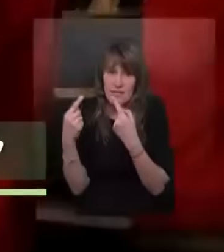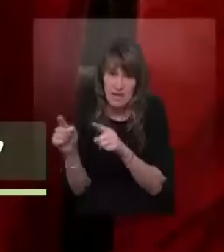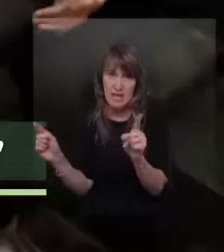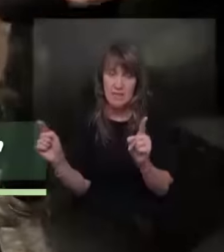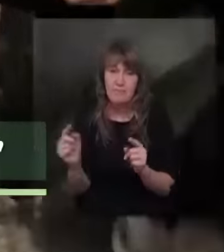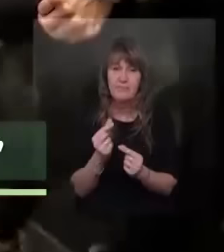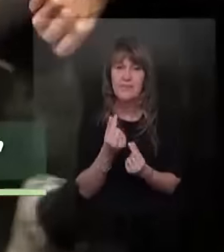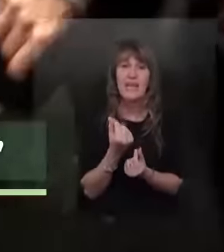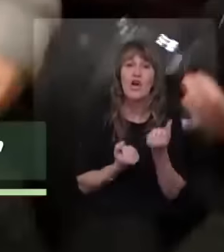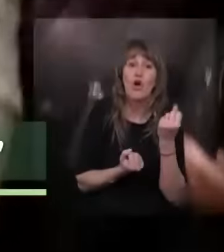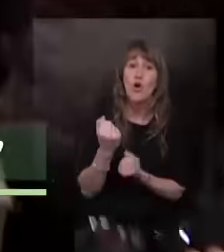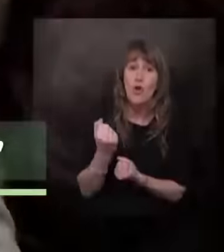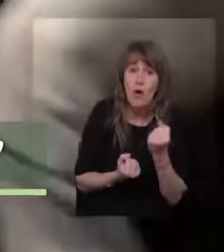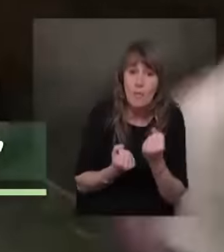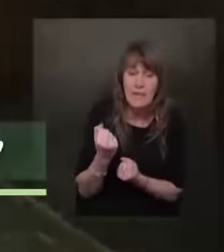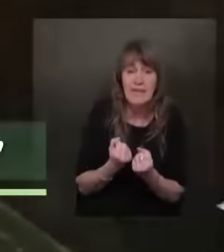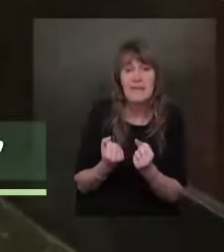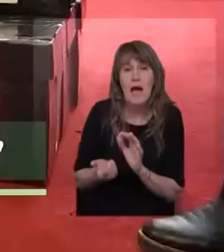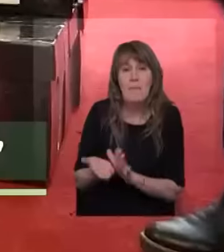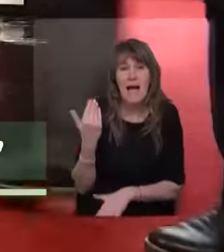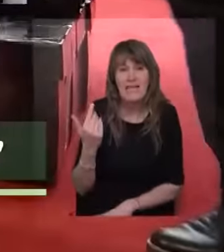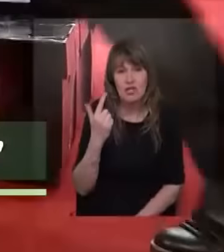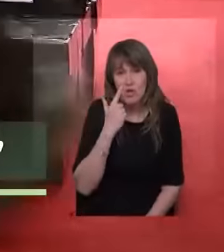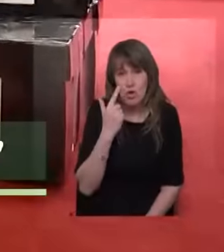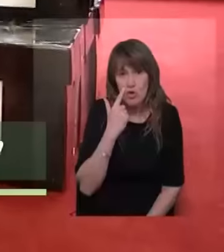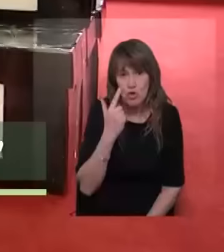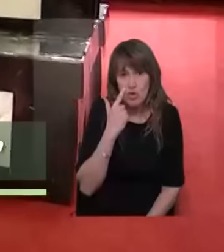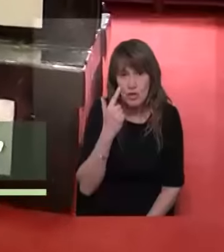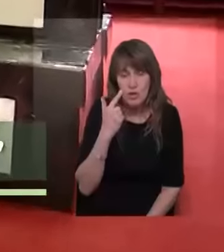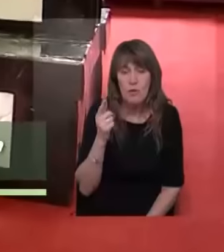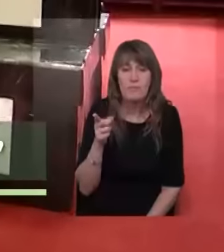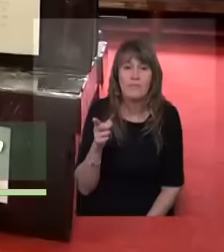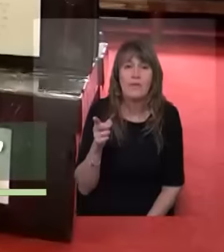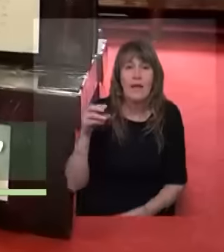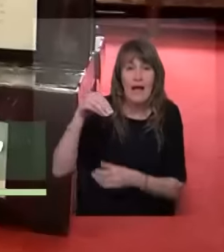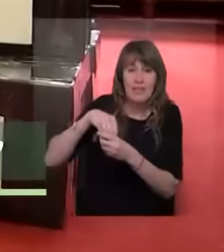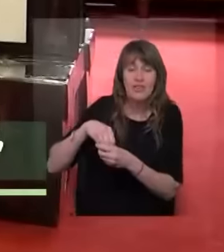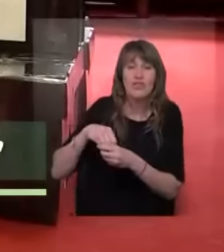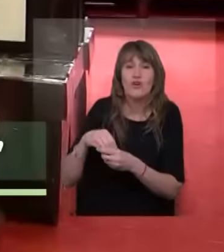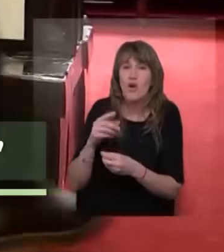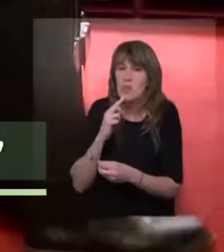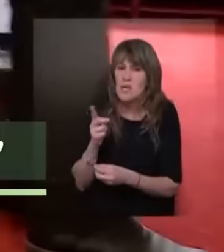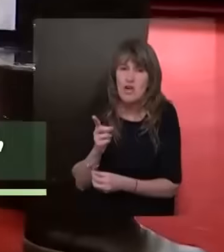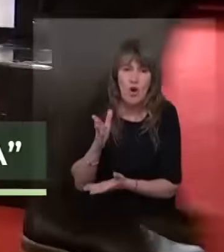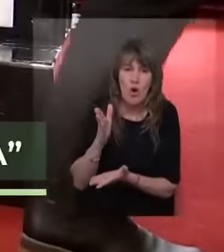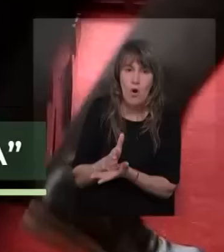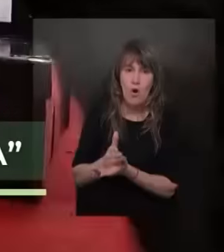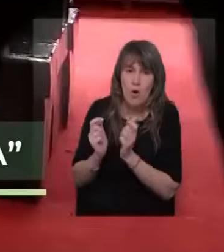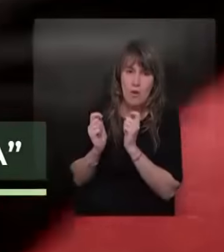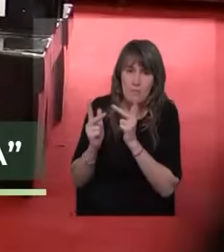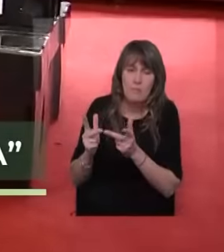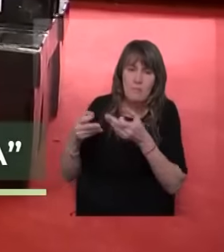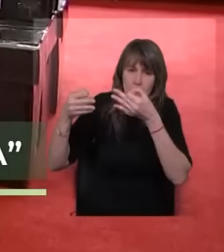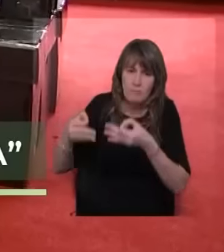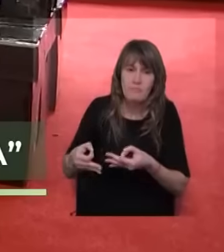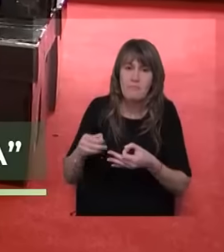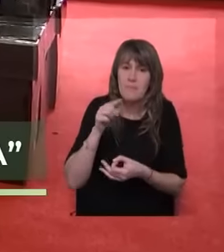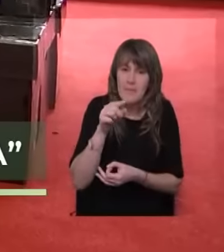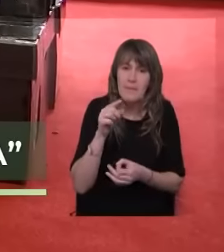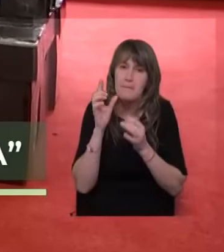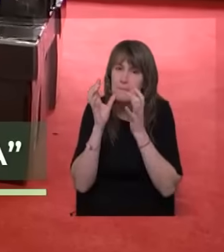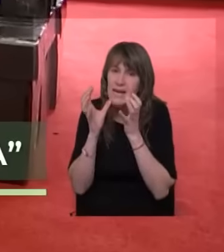economista más conocido hoy el frente el economista odone ha sido rotundo en considerar que esto es muy